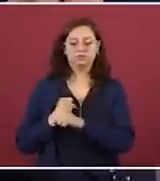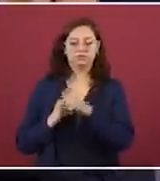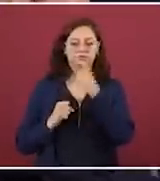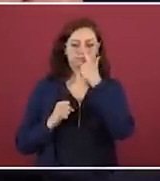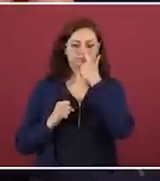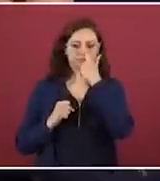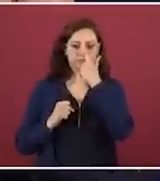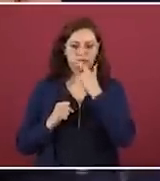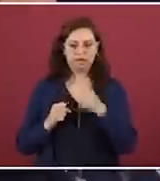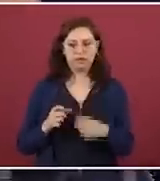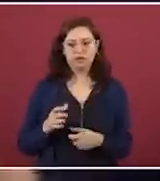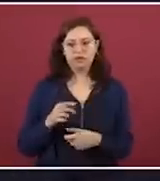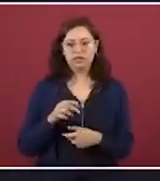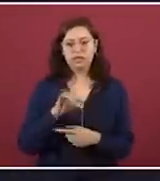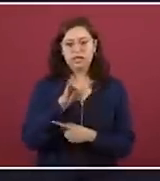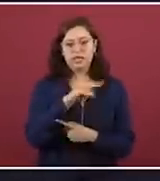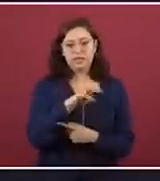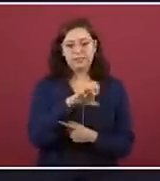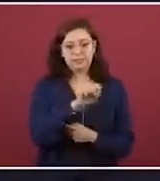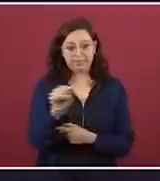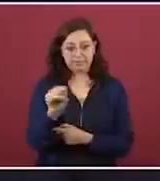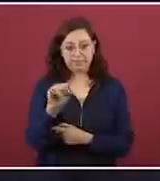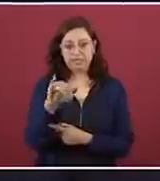nada más al Seguro y al ISSSTE,